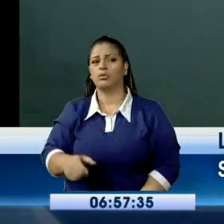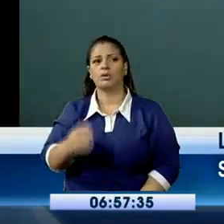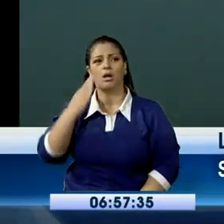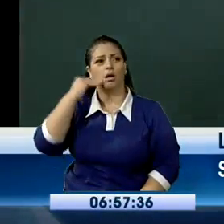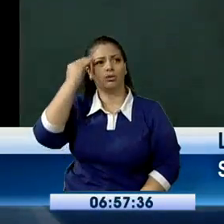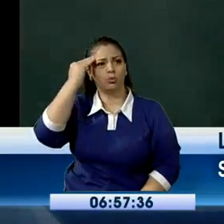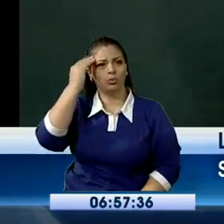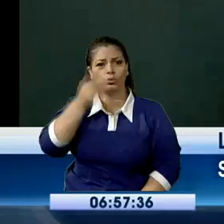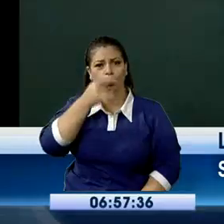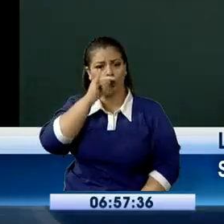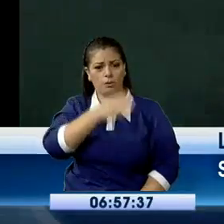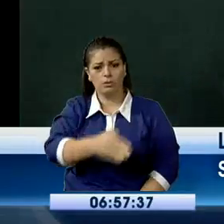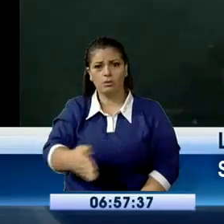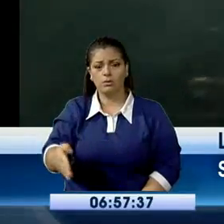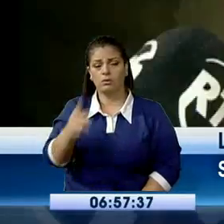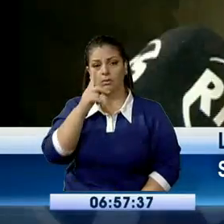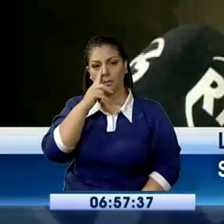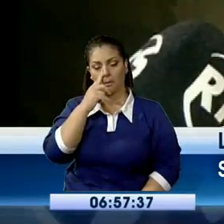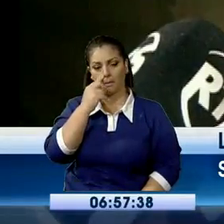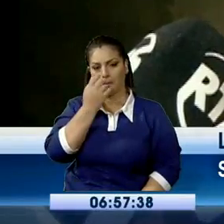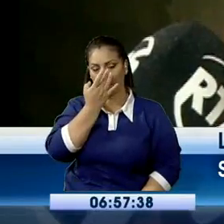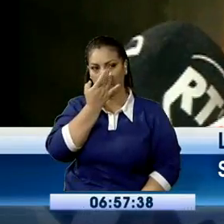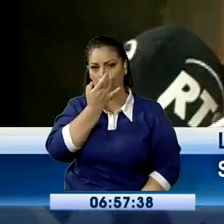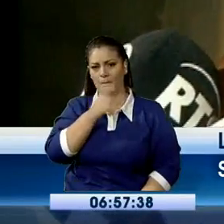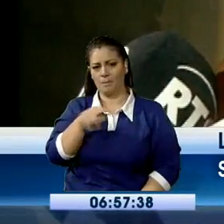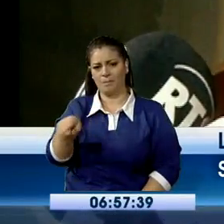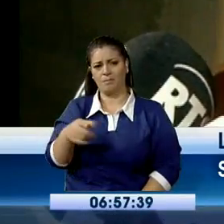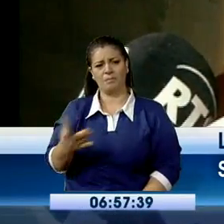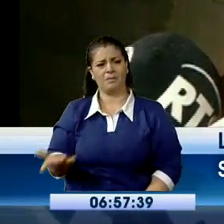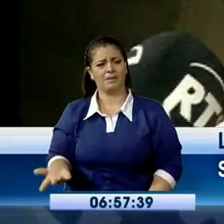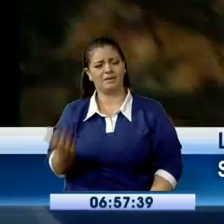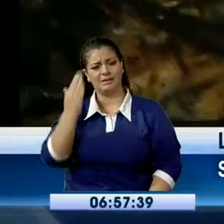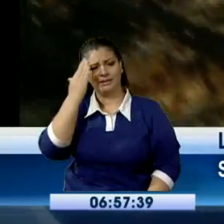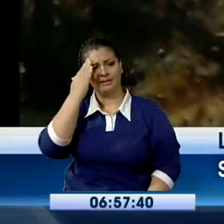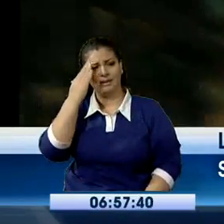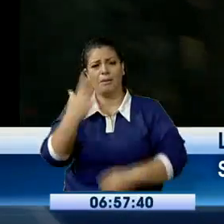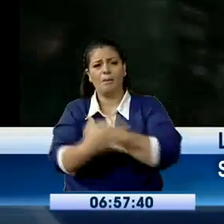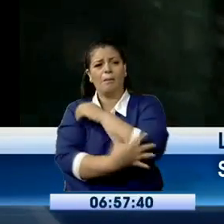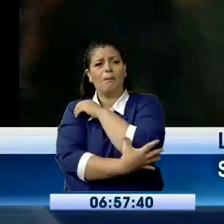de esto. Da pena, da pena. Económicamente son bien pobrecitos.